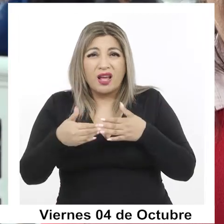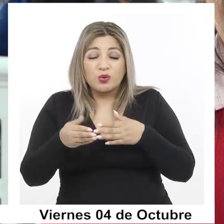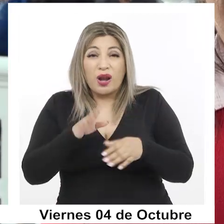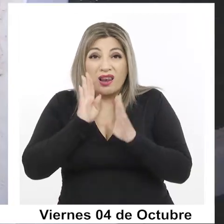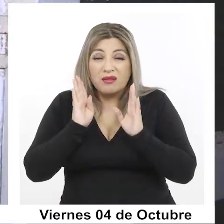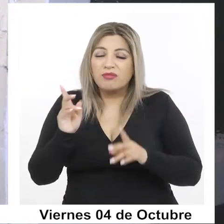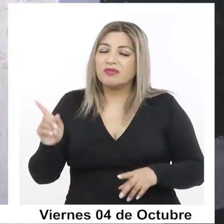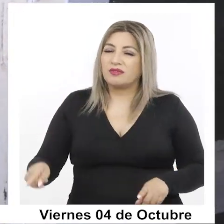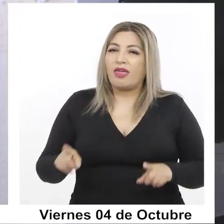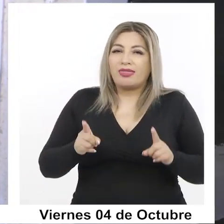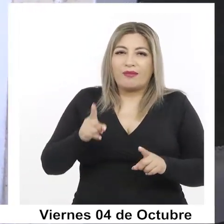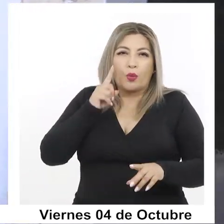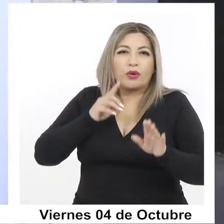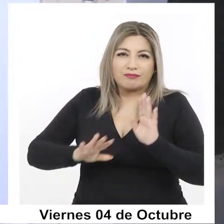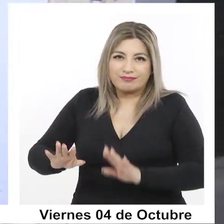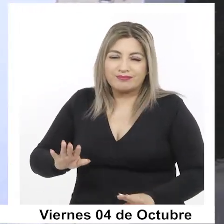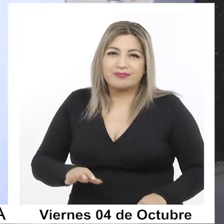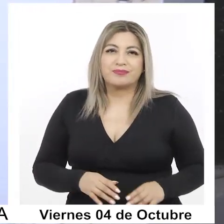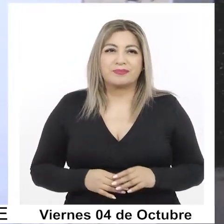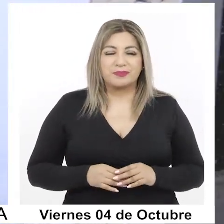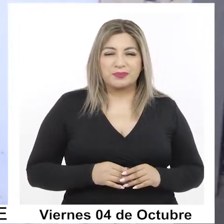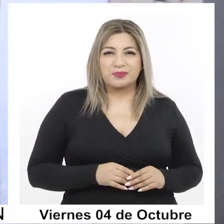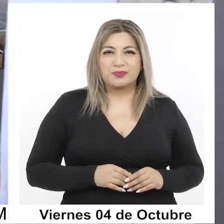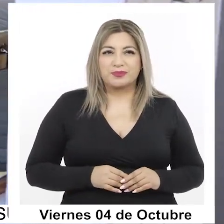que cuidar, igual que el paisaje.